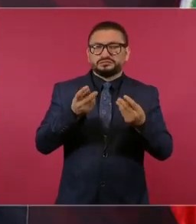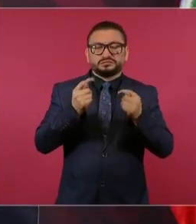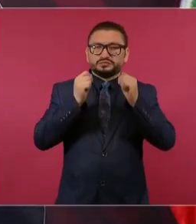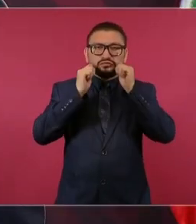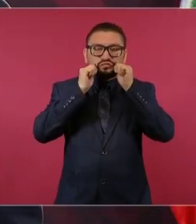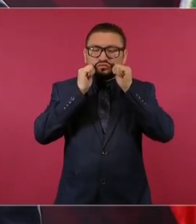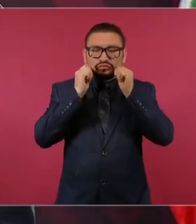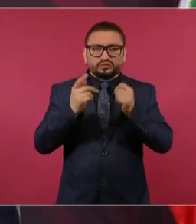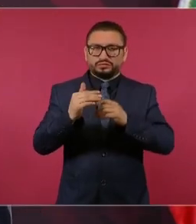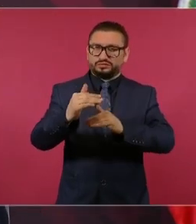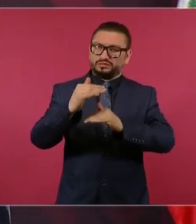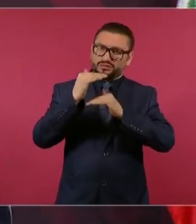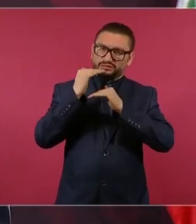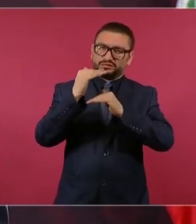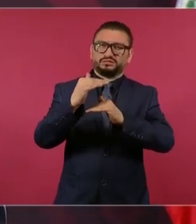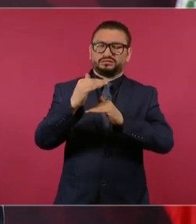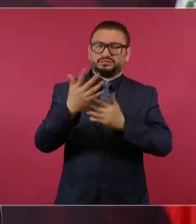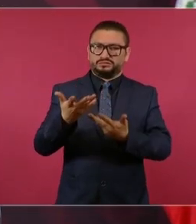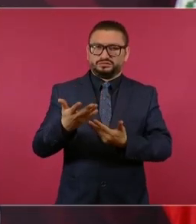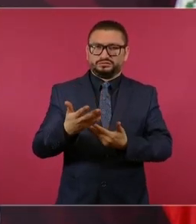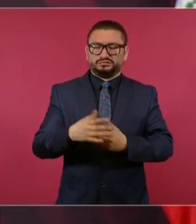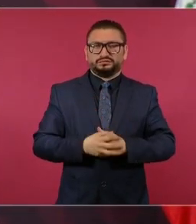hay un límite.